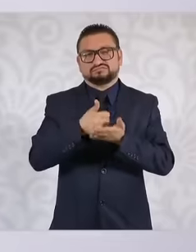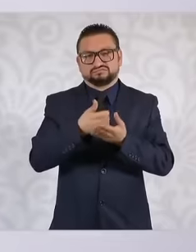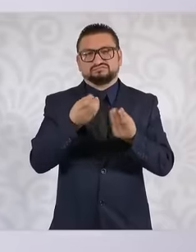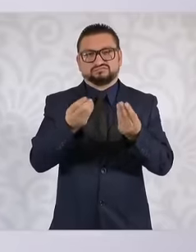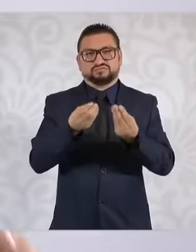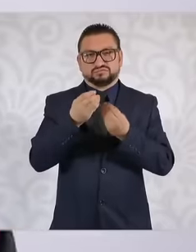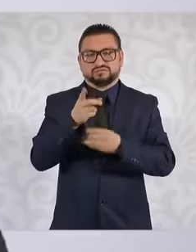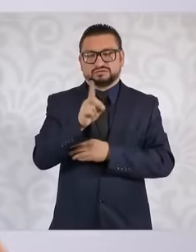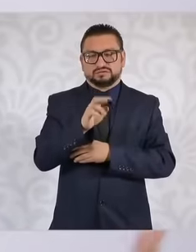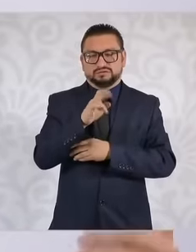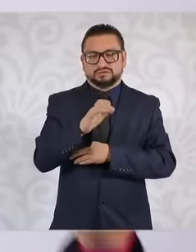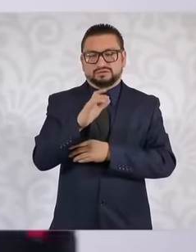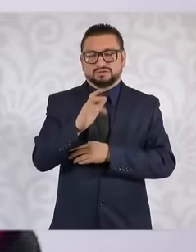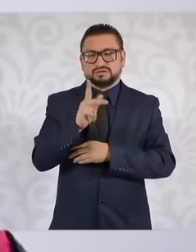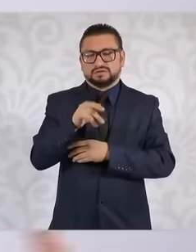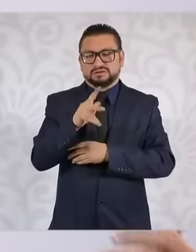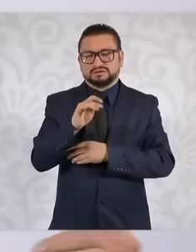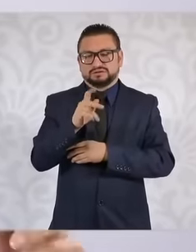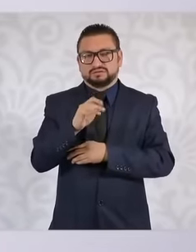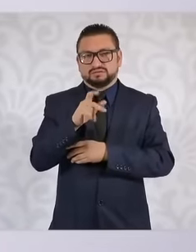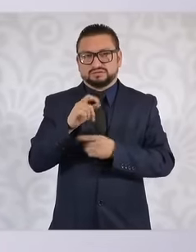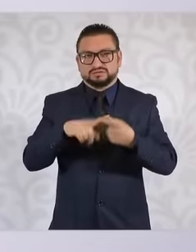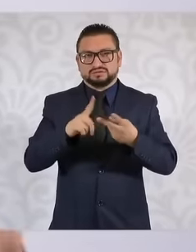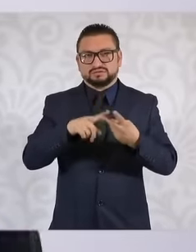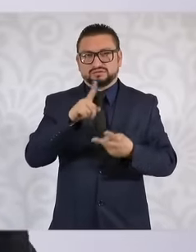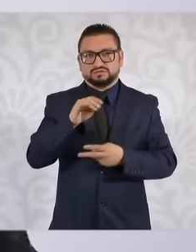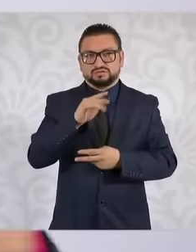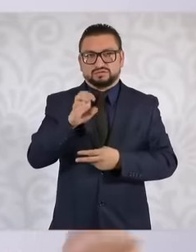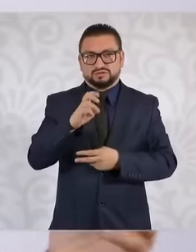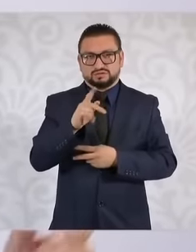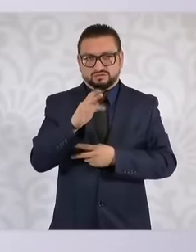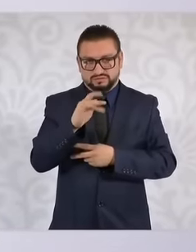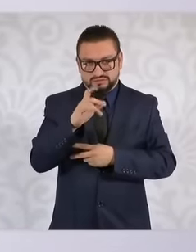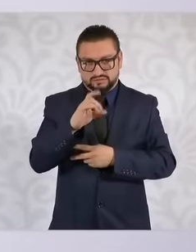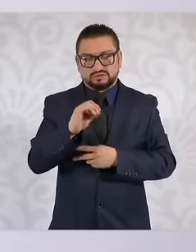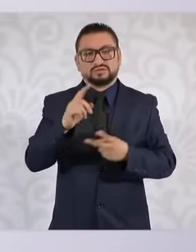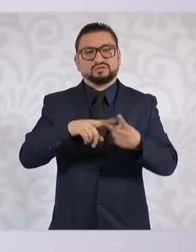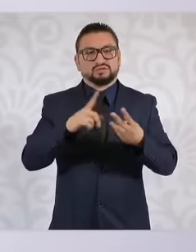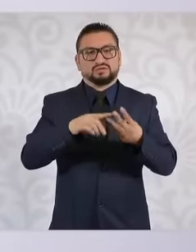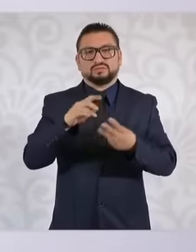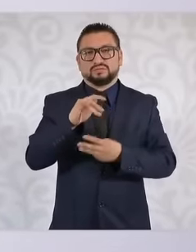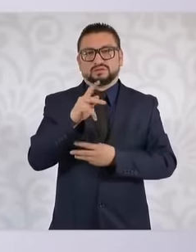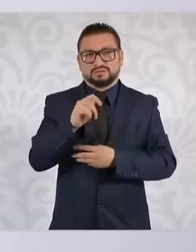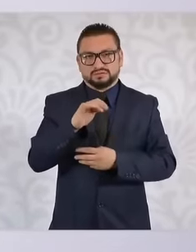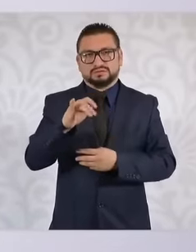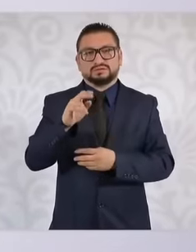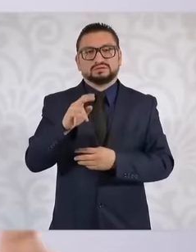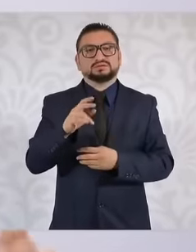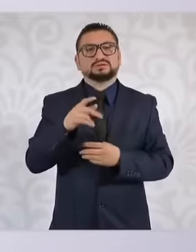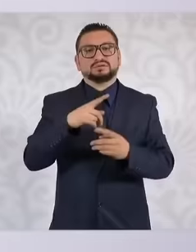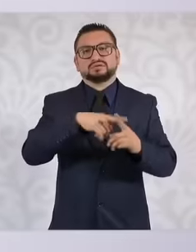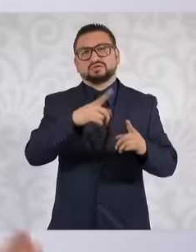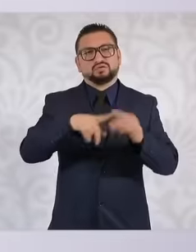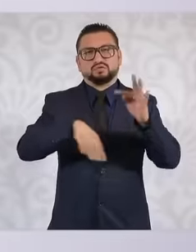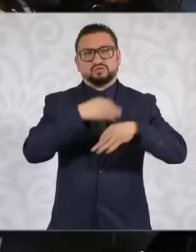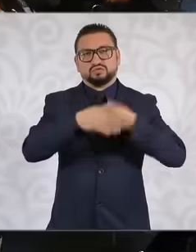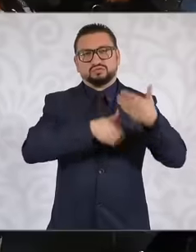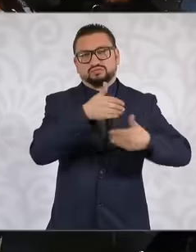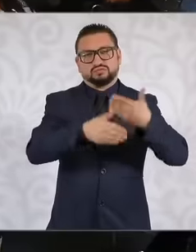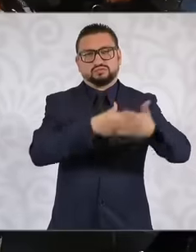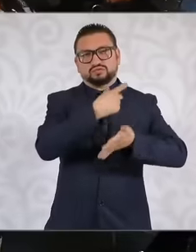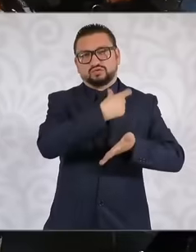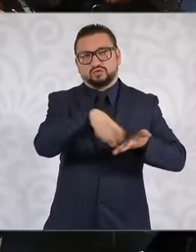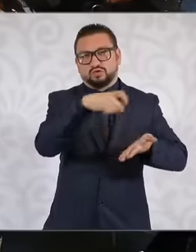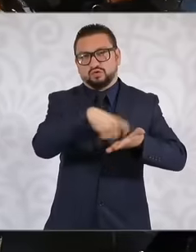al doctor Kersenovich, a Zoe Robledo, a Alejandro Schwartz, a Martí, a todo este proceso de compra